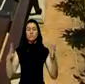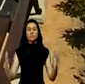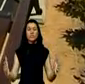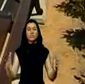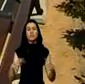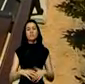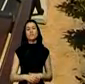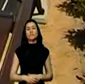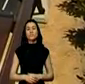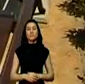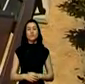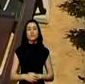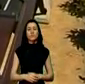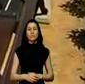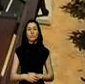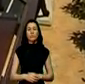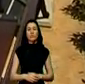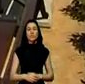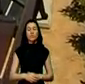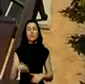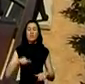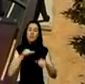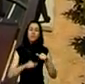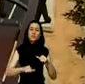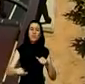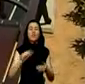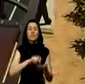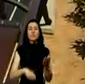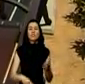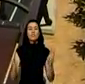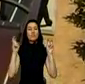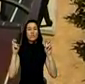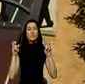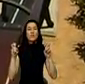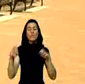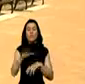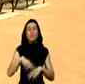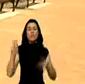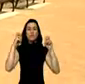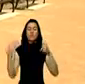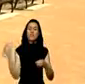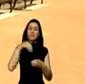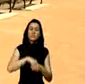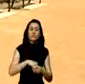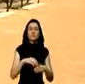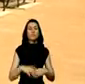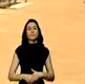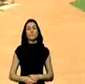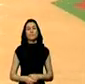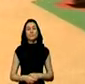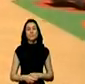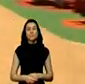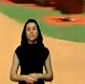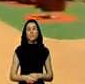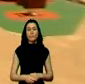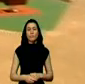estipulados dentro del contrato. A partir de ahora, con la nueva contrata, se incluyen las nuevas zonas y proyectos que puedan contemplarse en los próximos